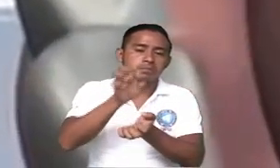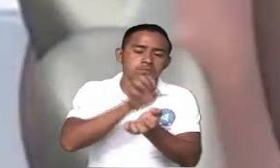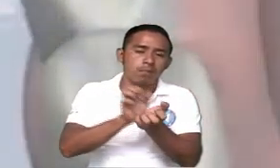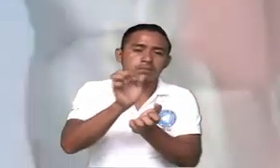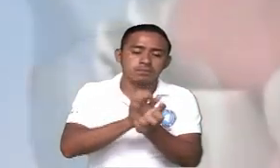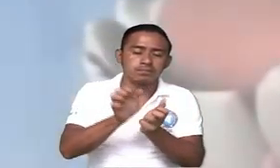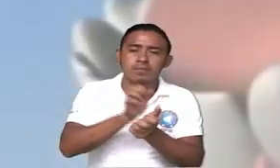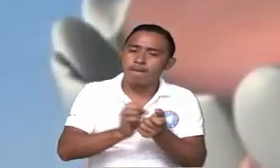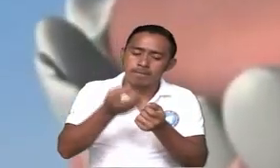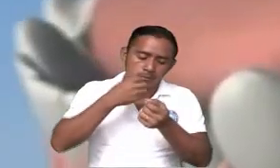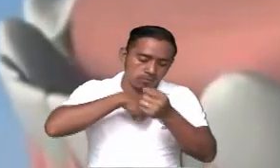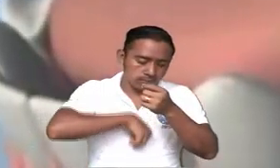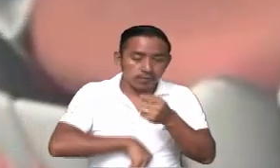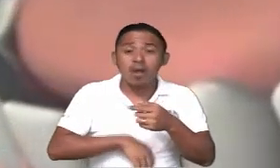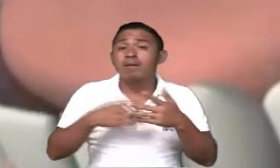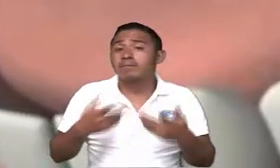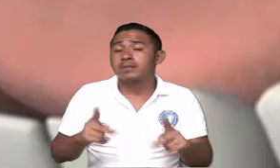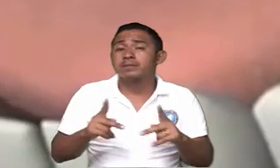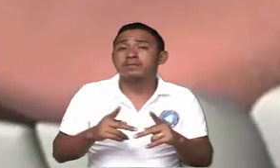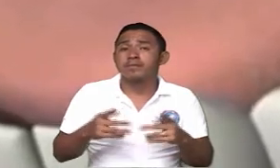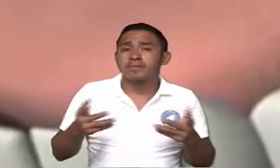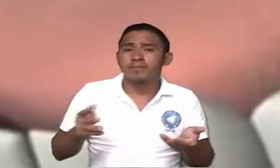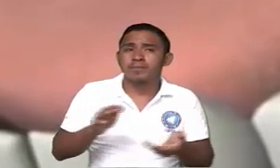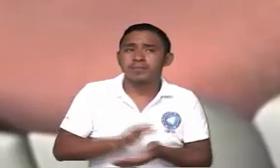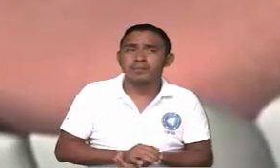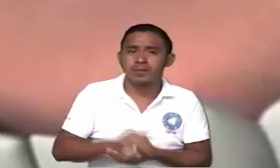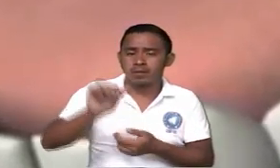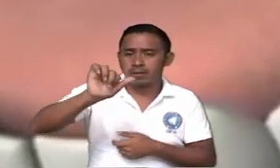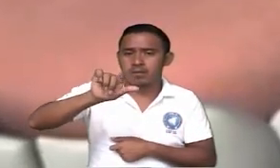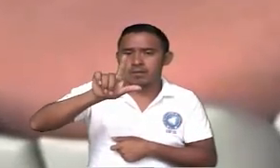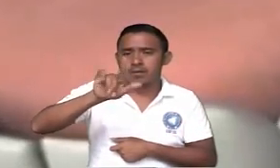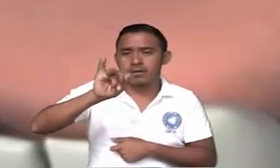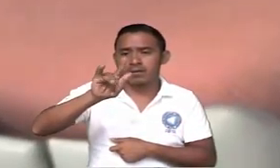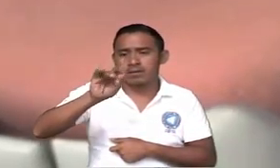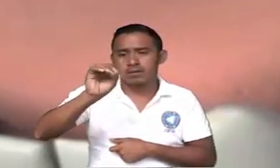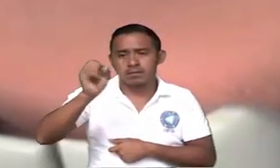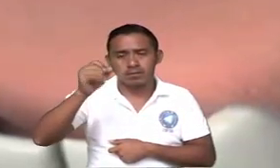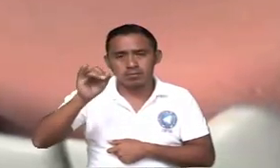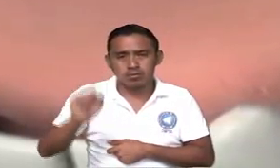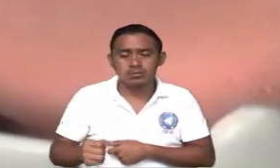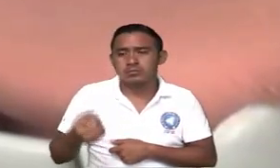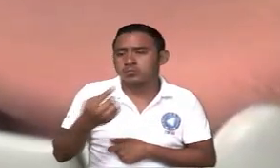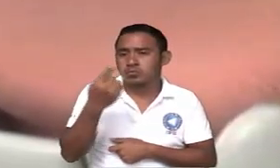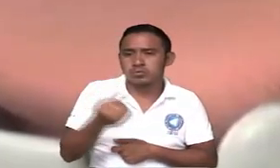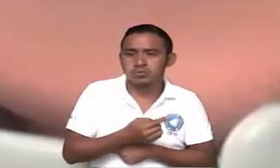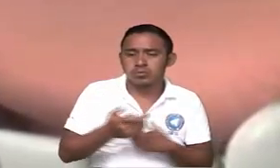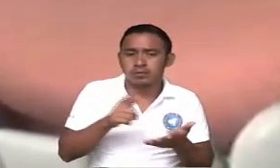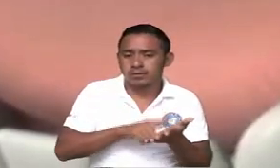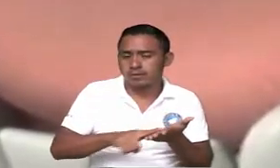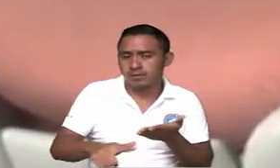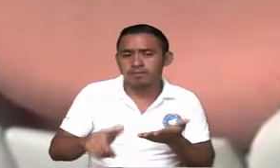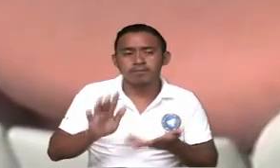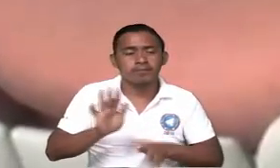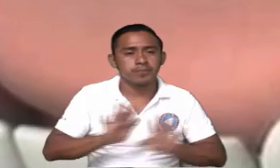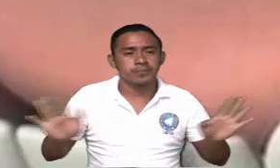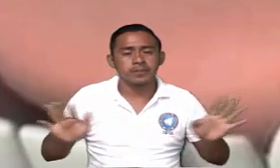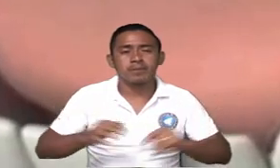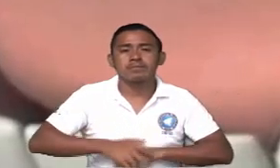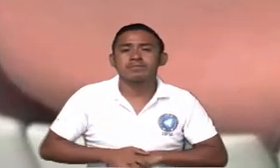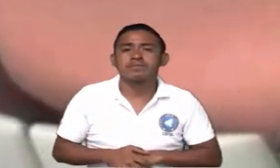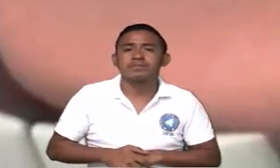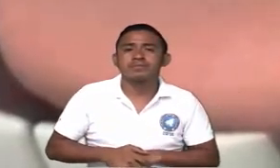de los alimentos. Pero hablando de halitosis, pues la función principal es la limpieza. Hay personas que